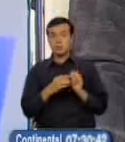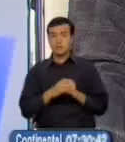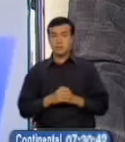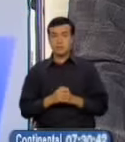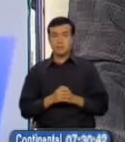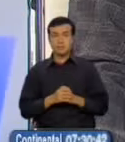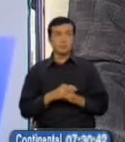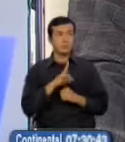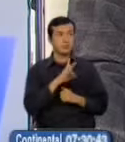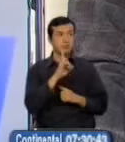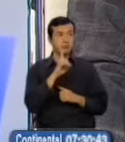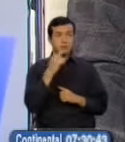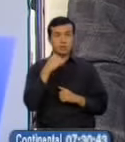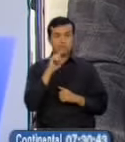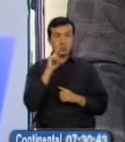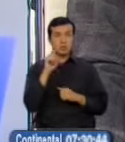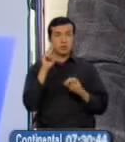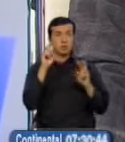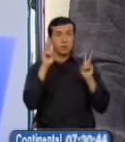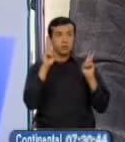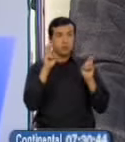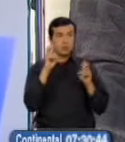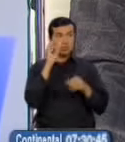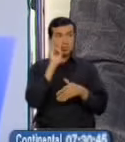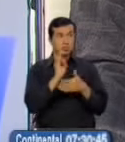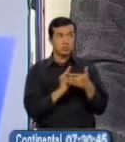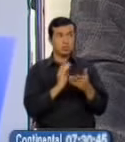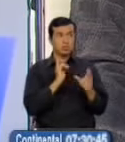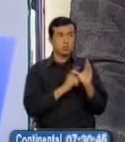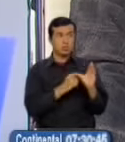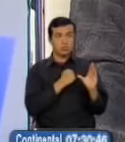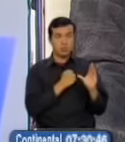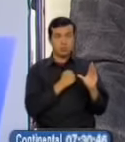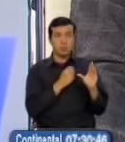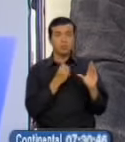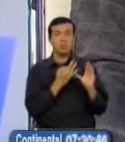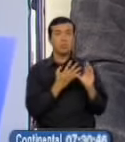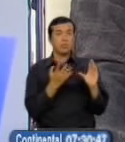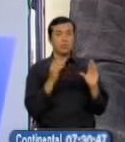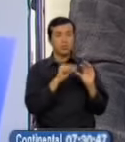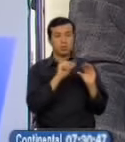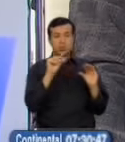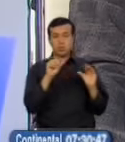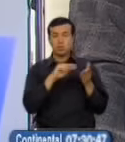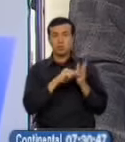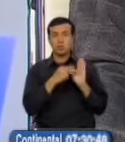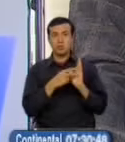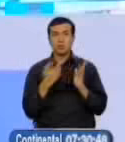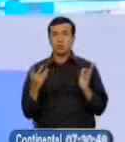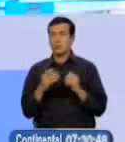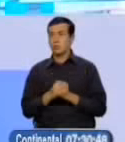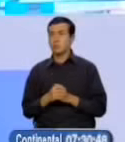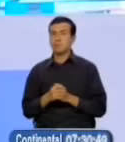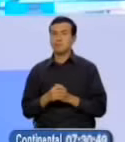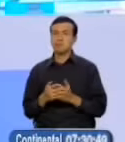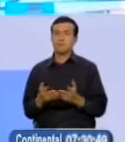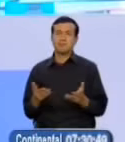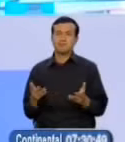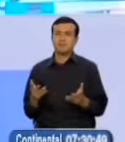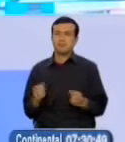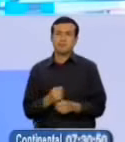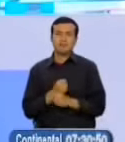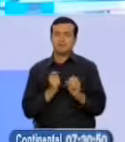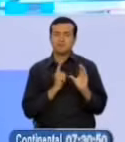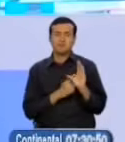71 millones que en relación al consolidado patrimonial de las medicinas prepagadas, ¿cuánto representa? Es que no tiene la representación del